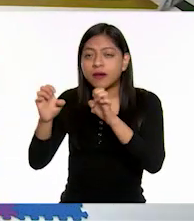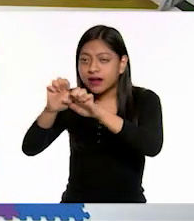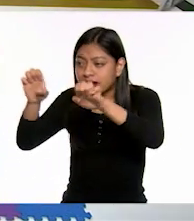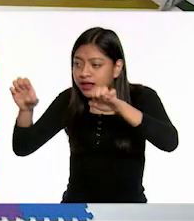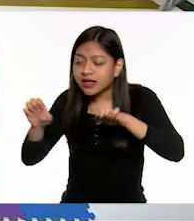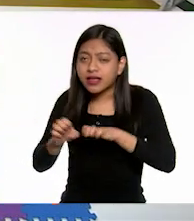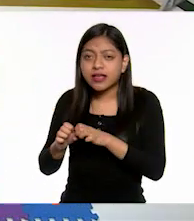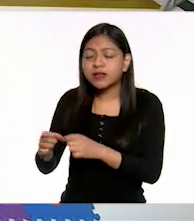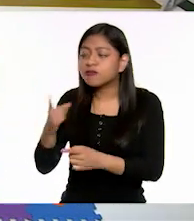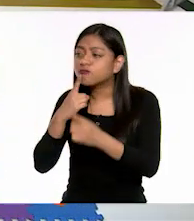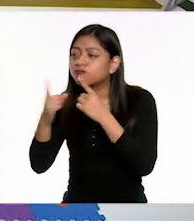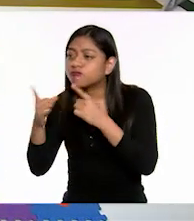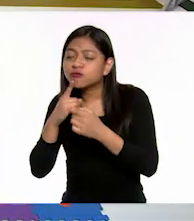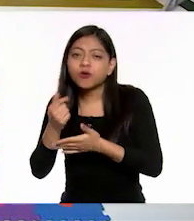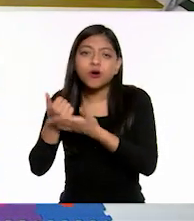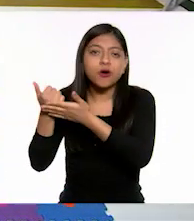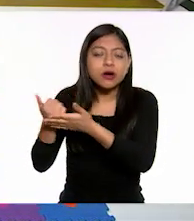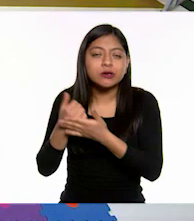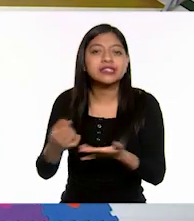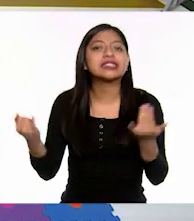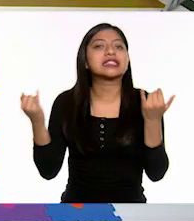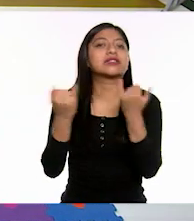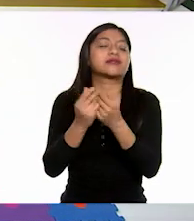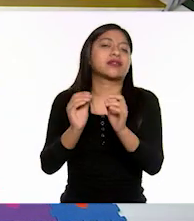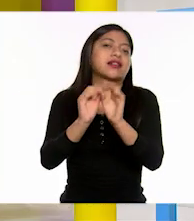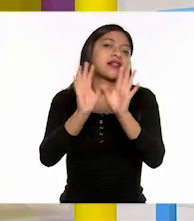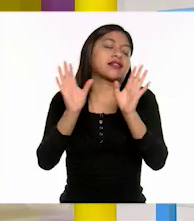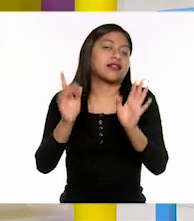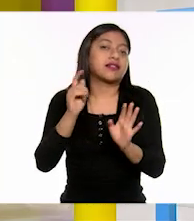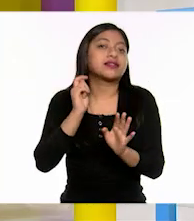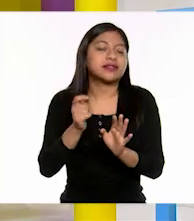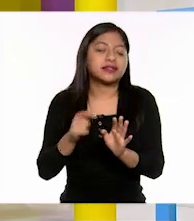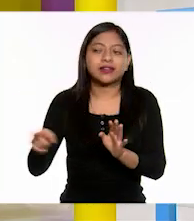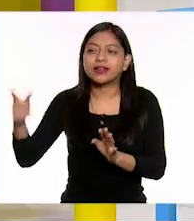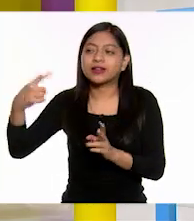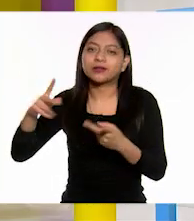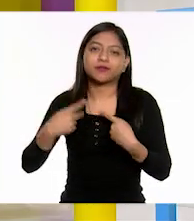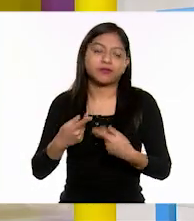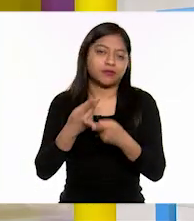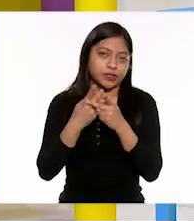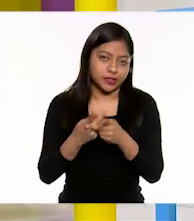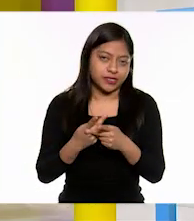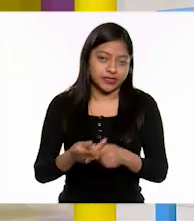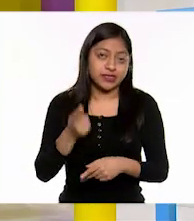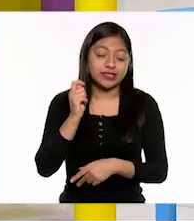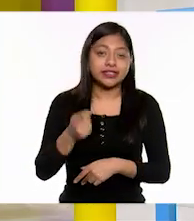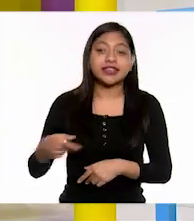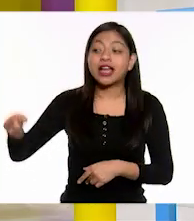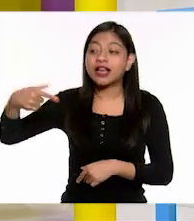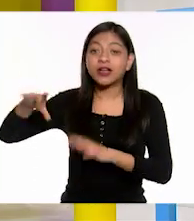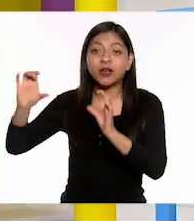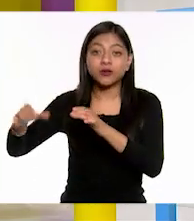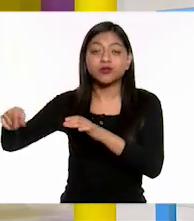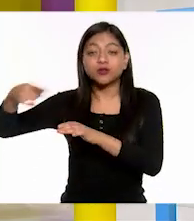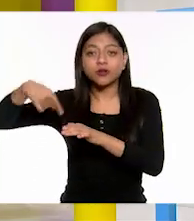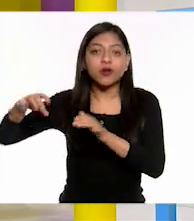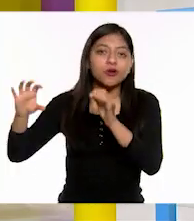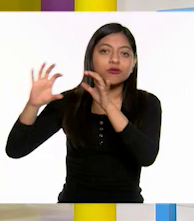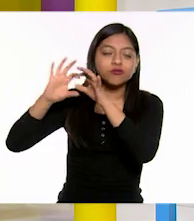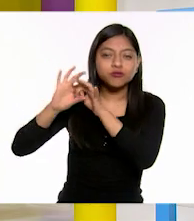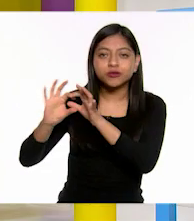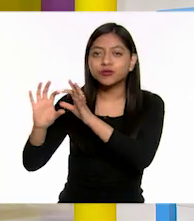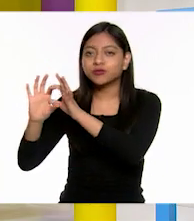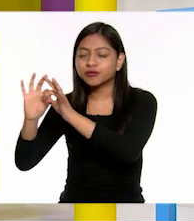verdad claro forman más esta unión en su comunidad también este tipo de juegos ayuda a que su comunidad se fortalezca más